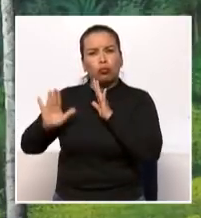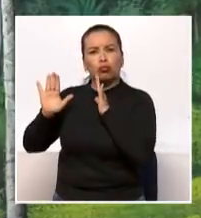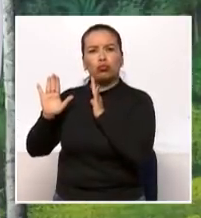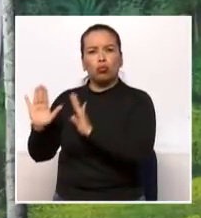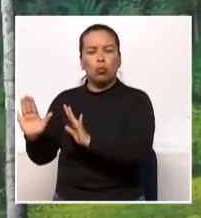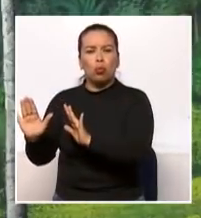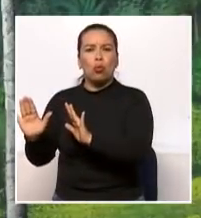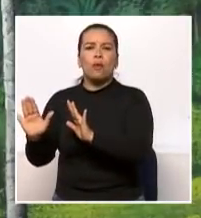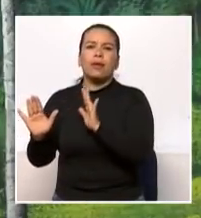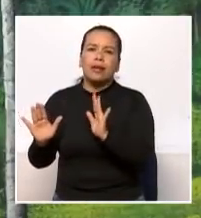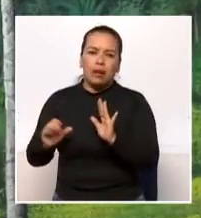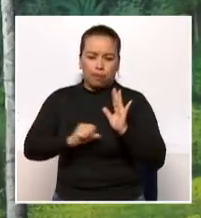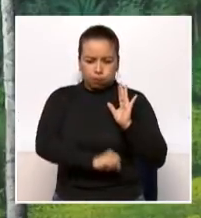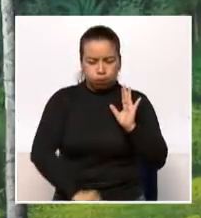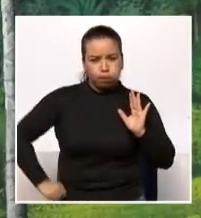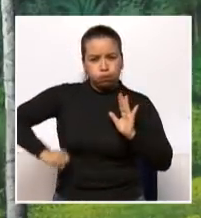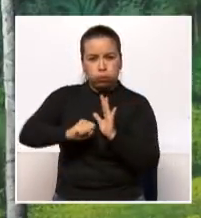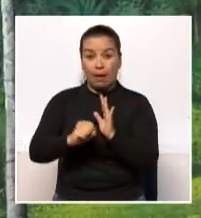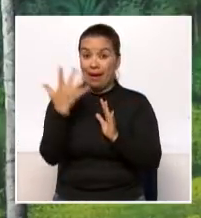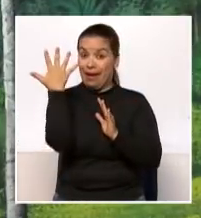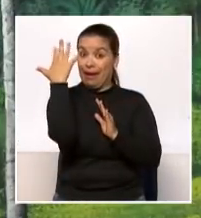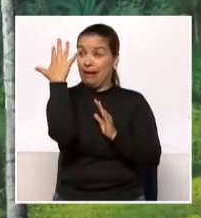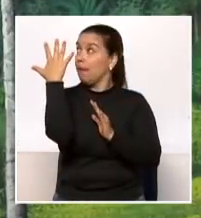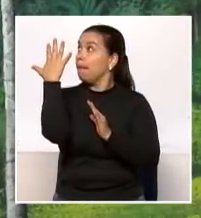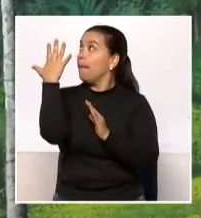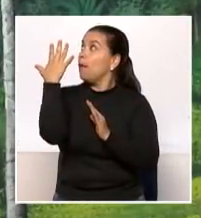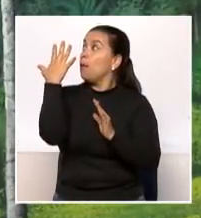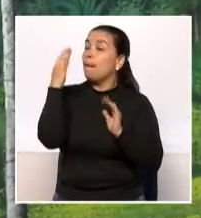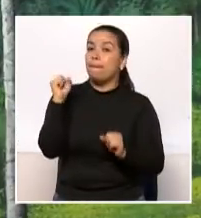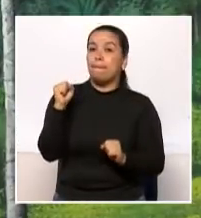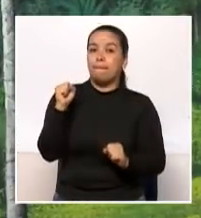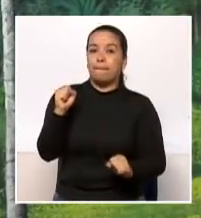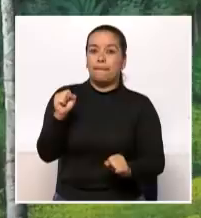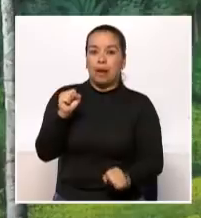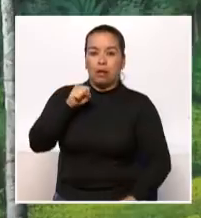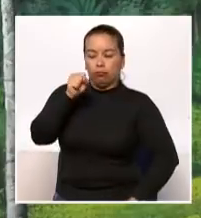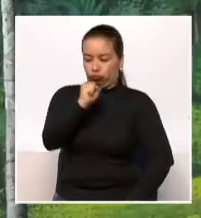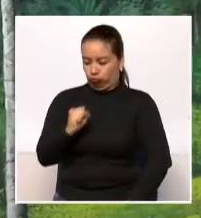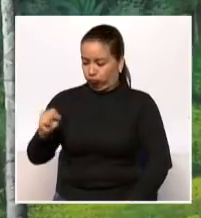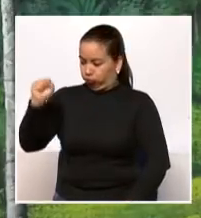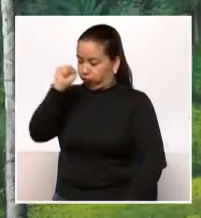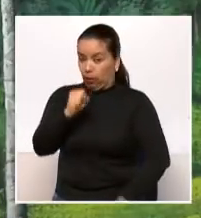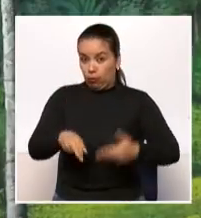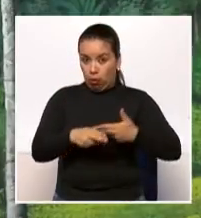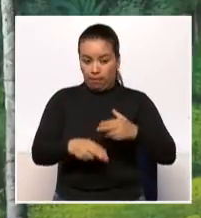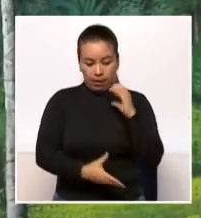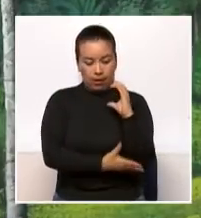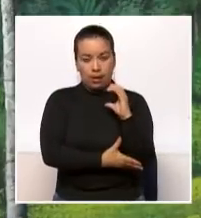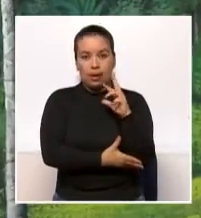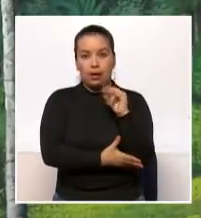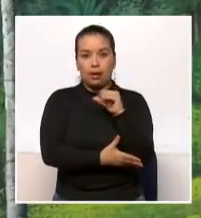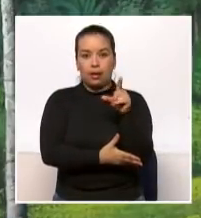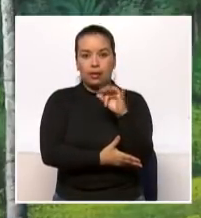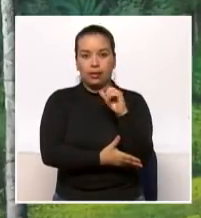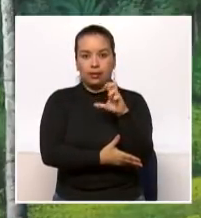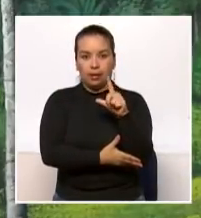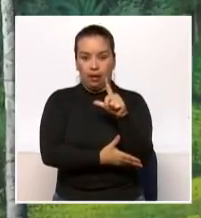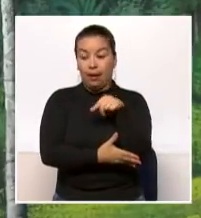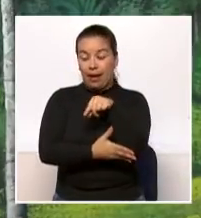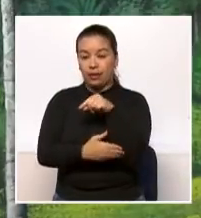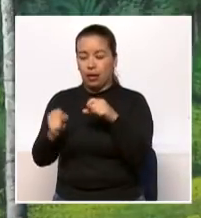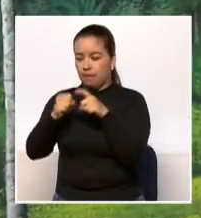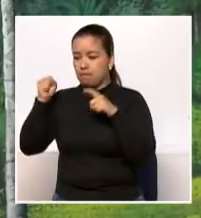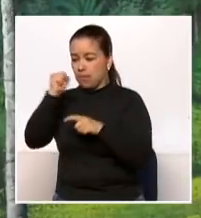es el aparatico que uno toma en la mano para ponerlo sobre la superficie del paciente. Eso es un cristal piezoeléctrico. Ese cristal lo que hace es emitir una onda